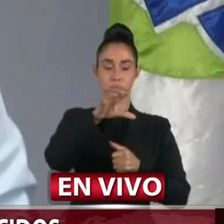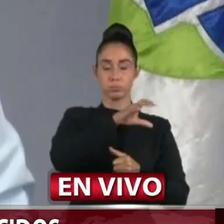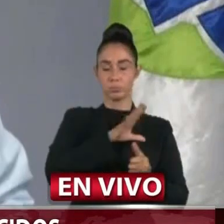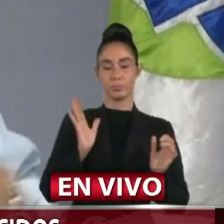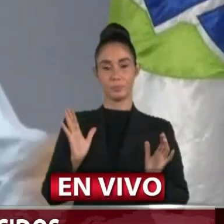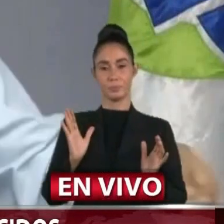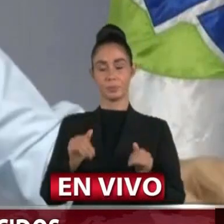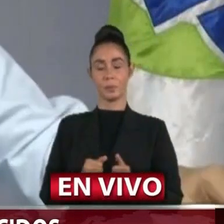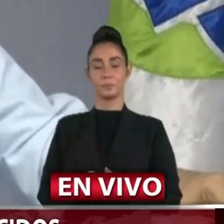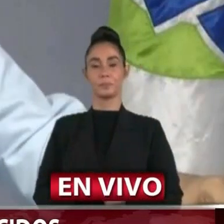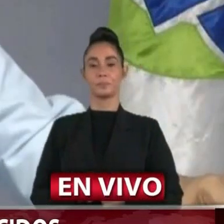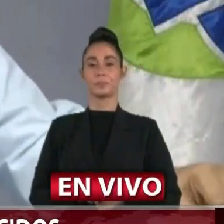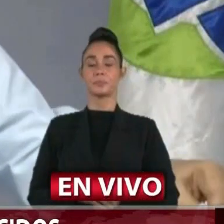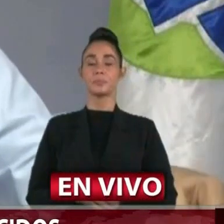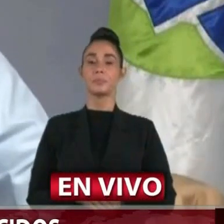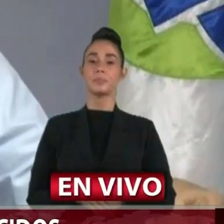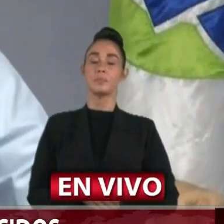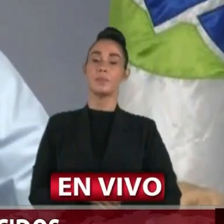Bueno,